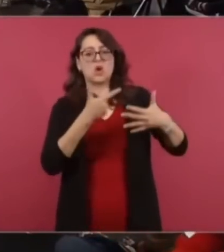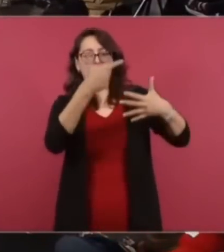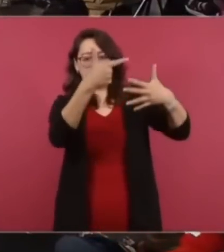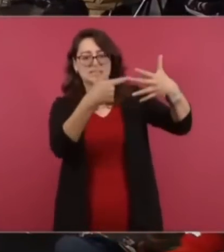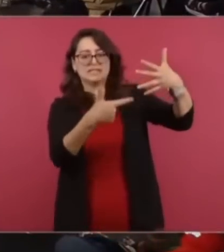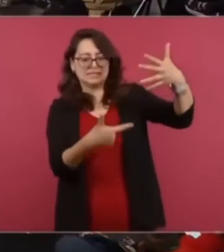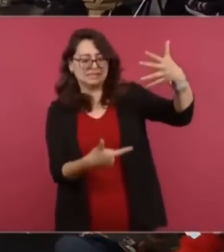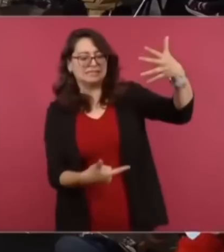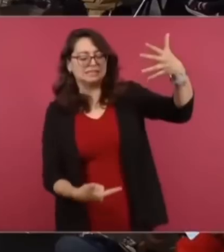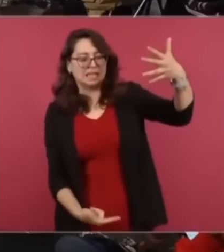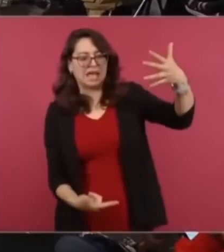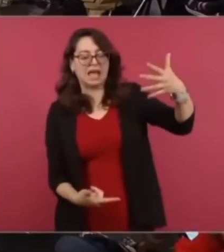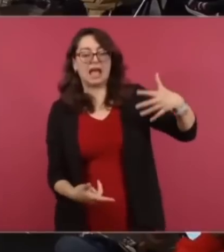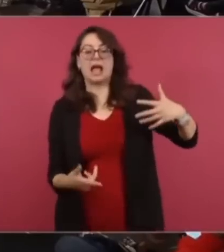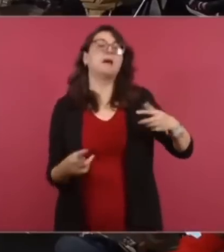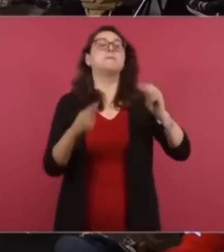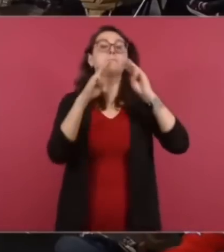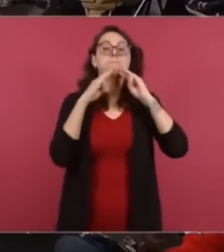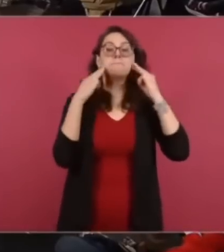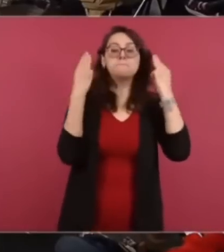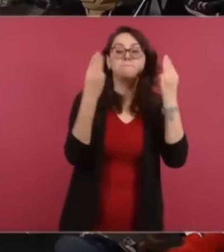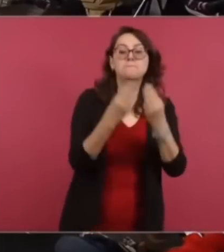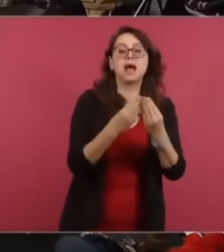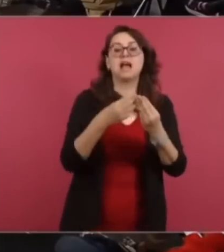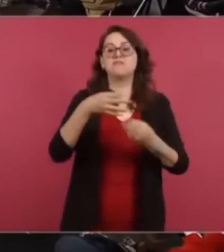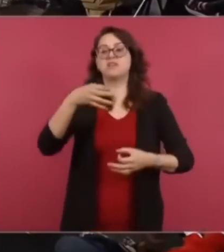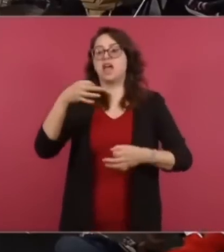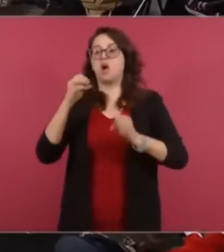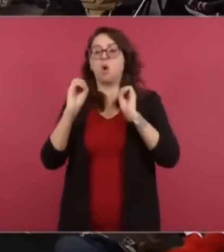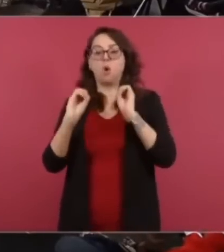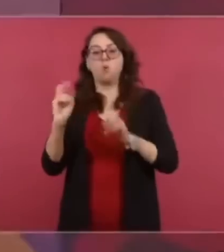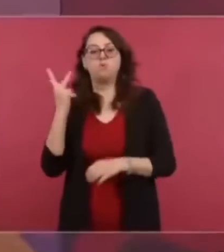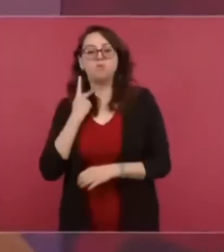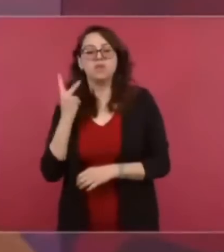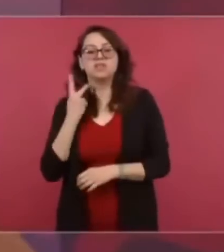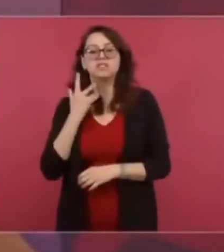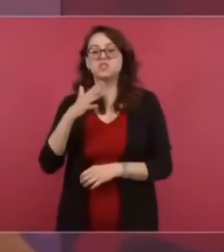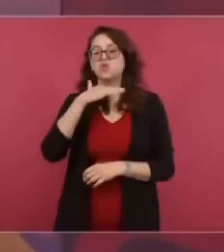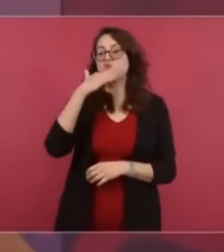Les puedo decir que en 3 meses